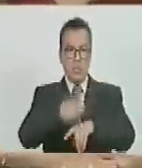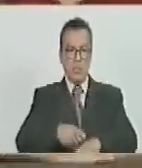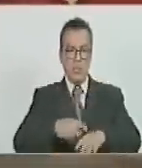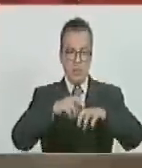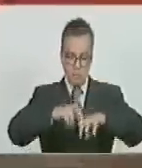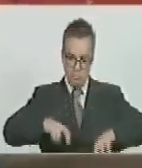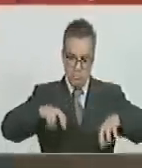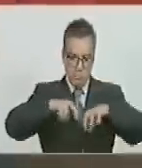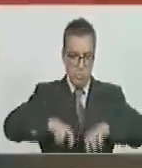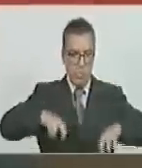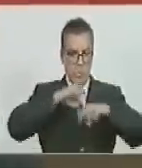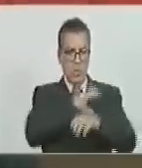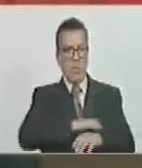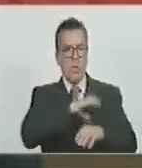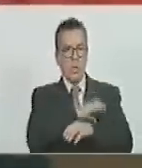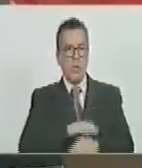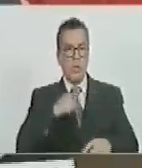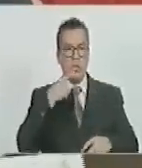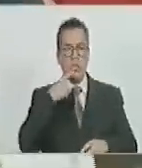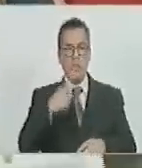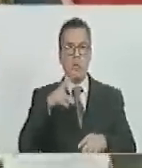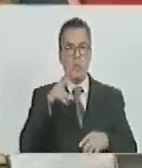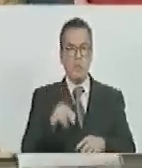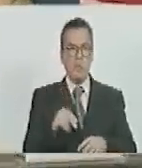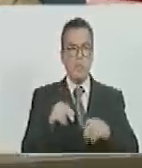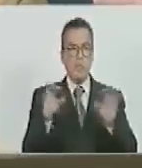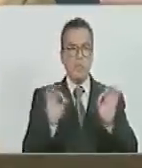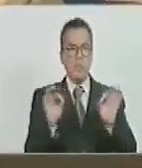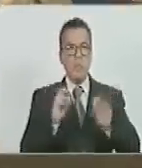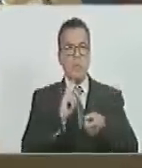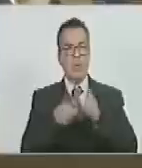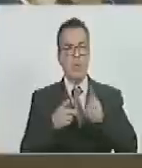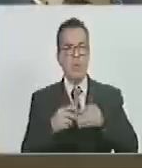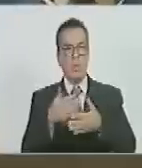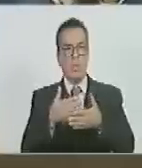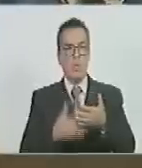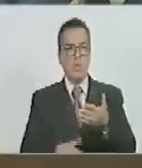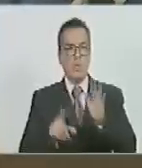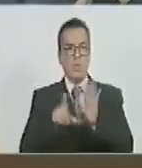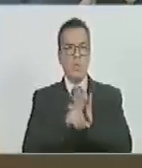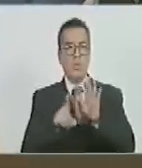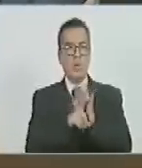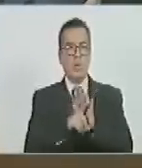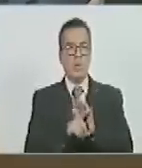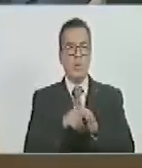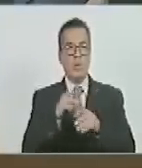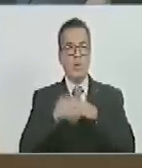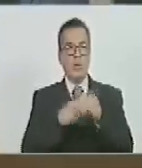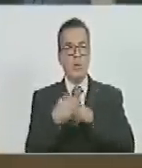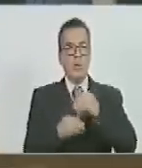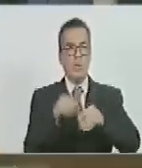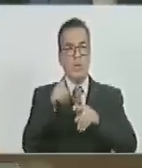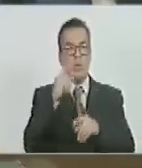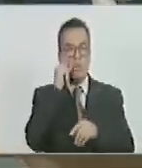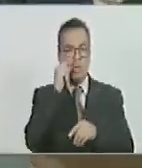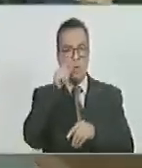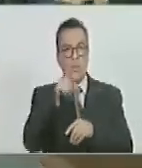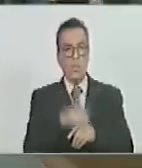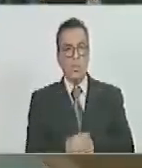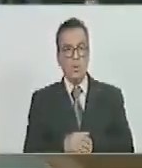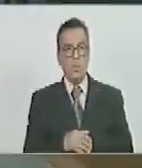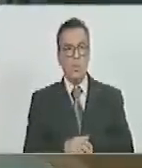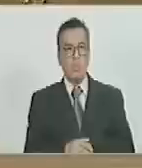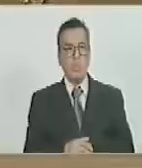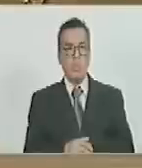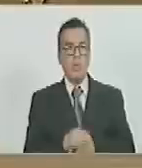el comité no justifica el incumplimiento de algún requisito de ley por los cuales este ciudadano sobre el